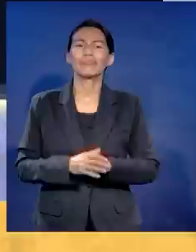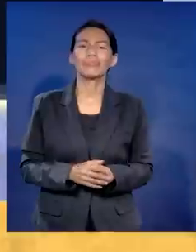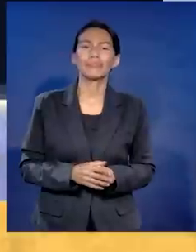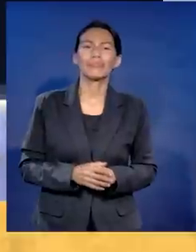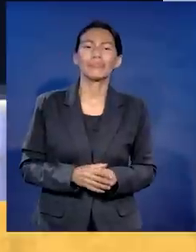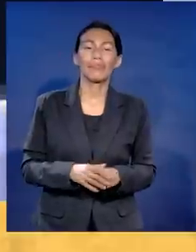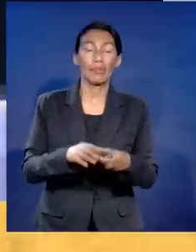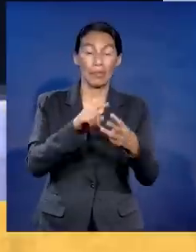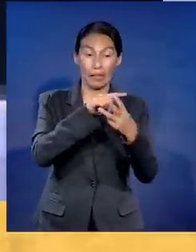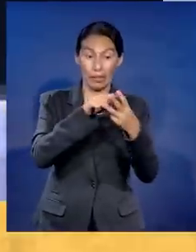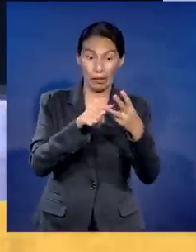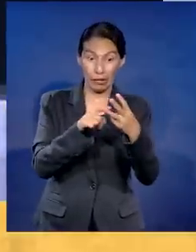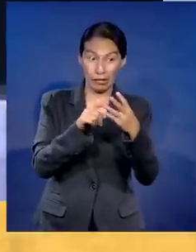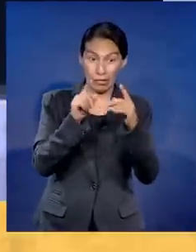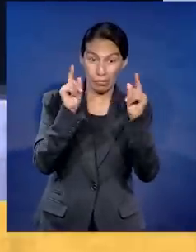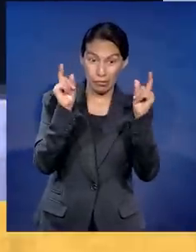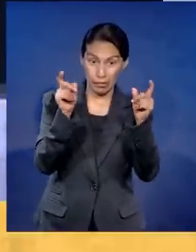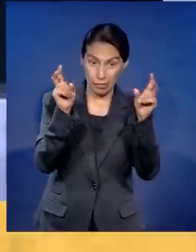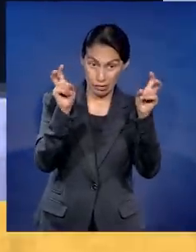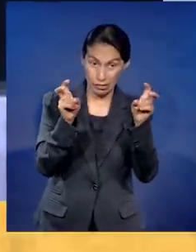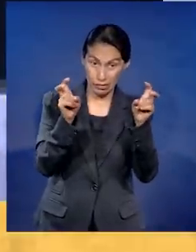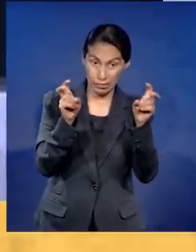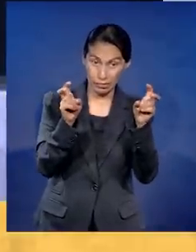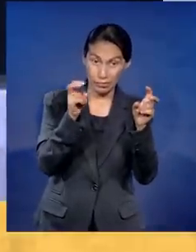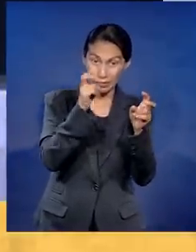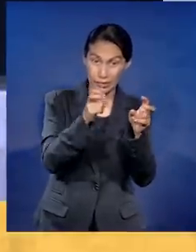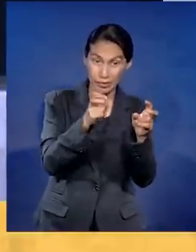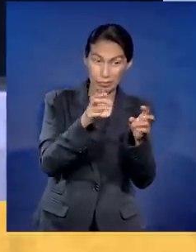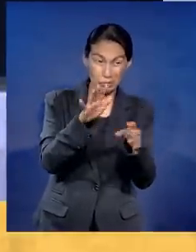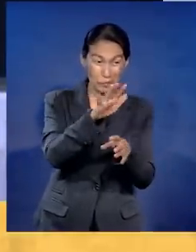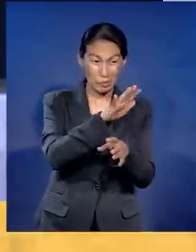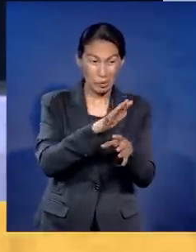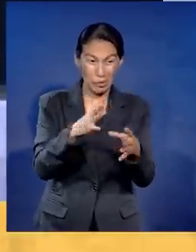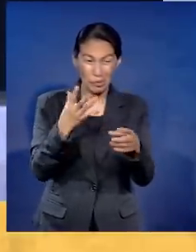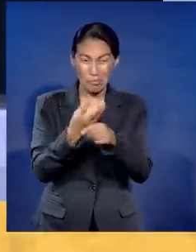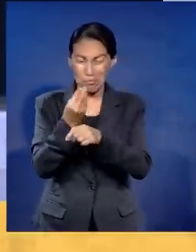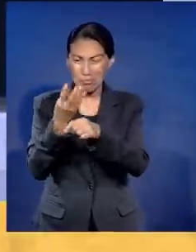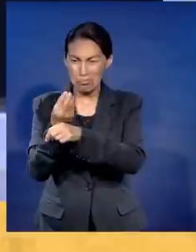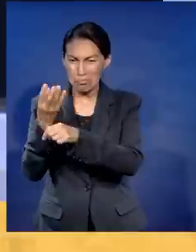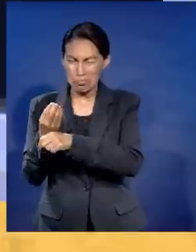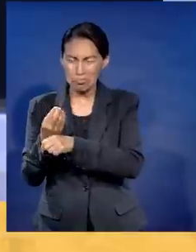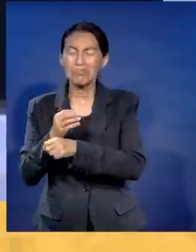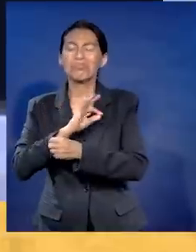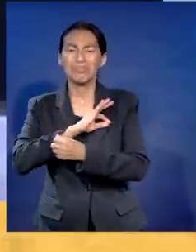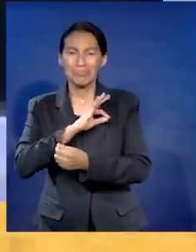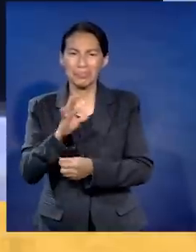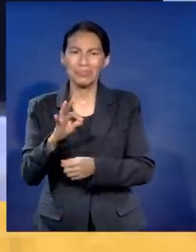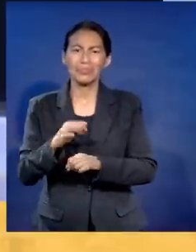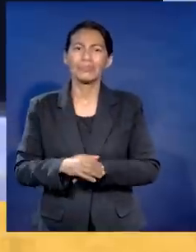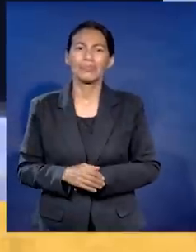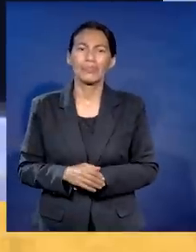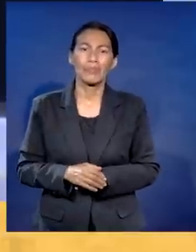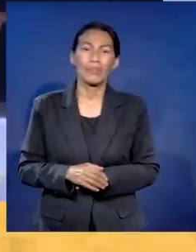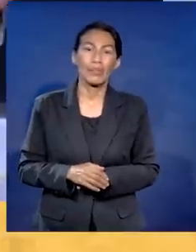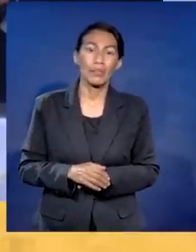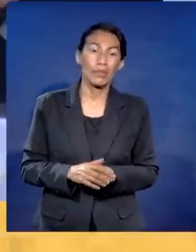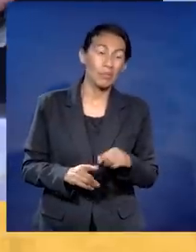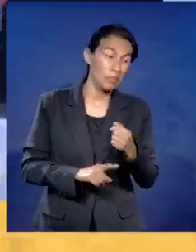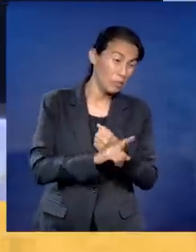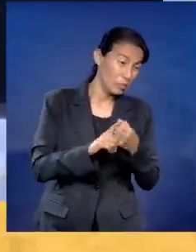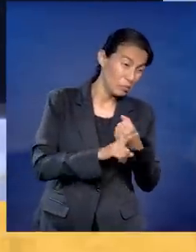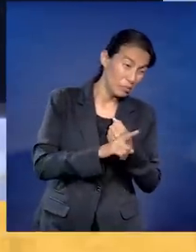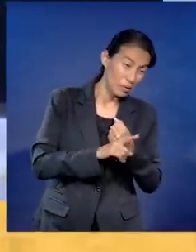pero estoy dispuesto a hacer los cambios necesarios. Con esas tres frases podría arreglarse